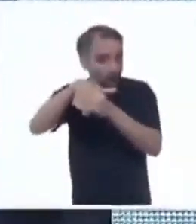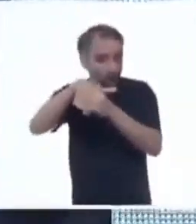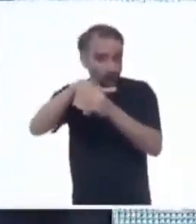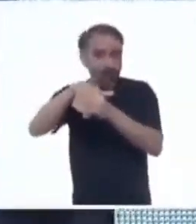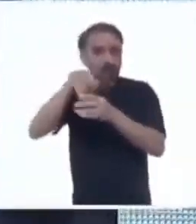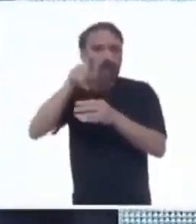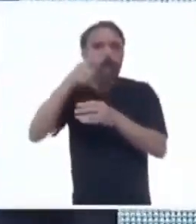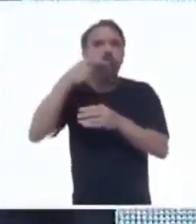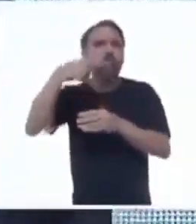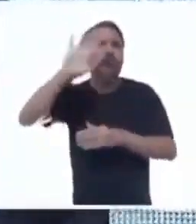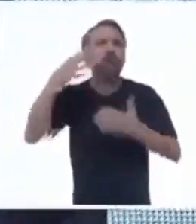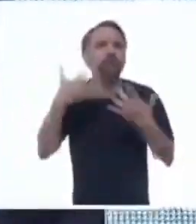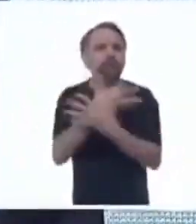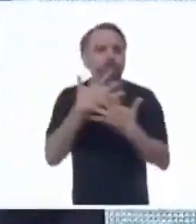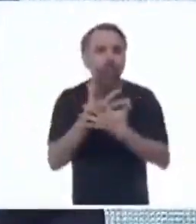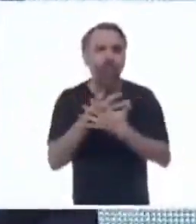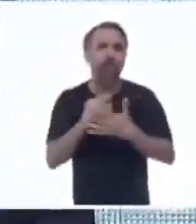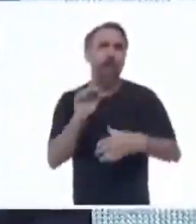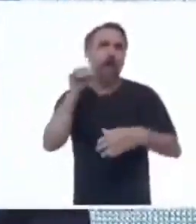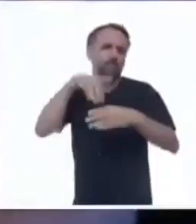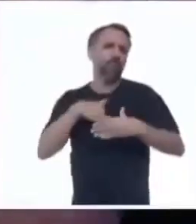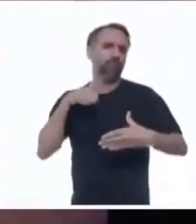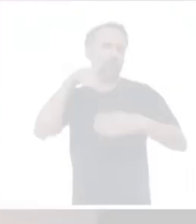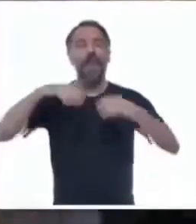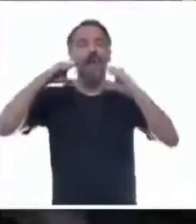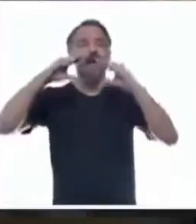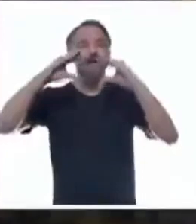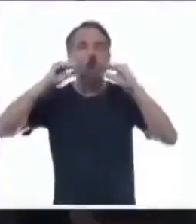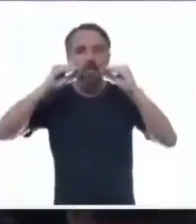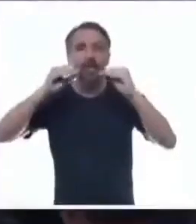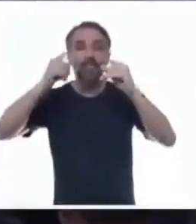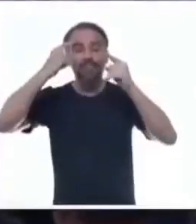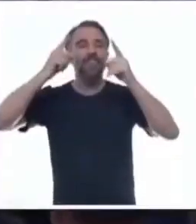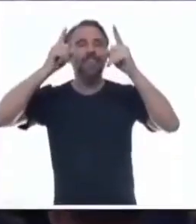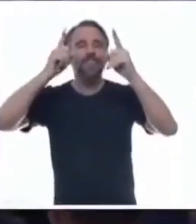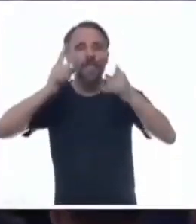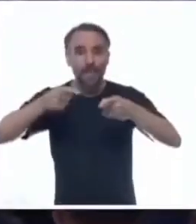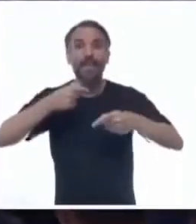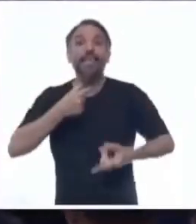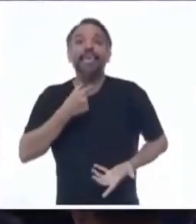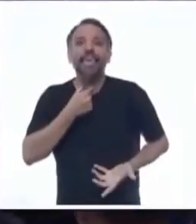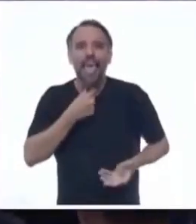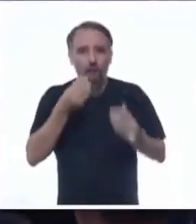están sufriendo. No les voy a fallar. Quiero esta noche también